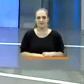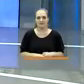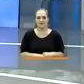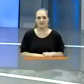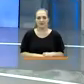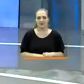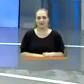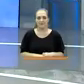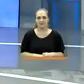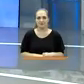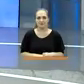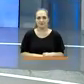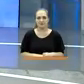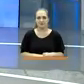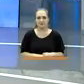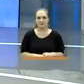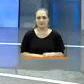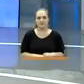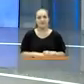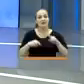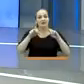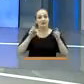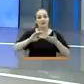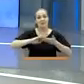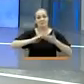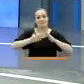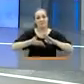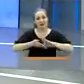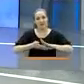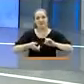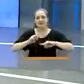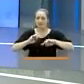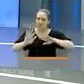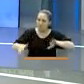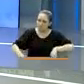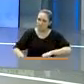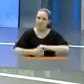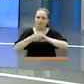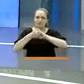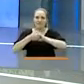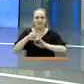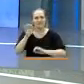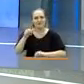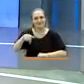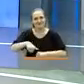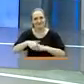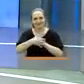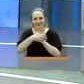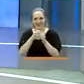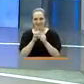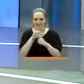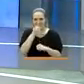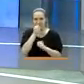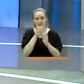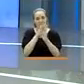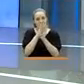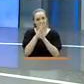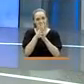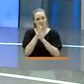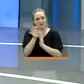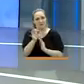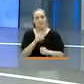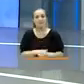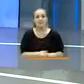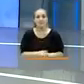Las historias de paz y reconciliación también fueron resaltadas durante los sábados en RTVC Noticias. Carolina, y una de esas historias